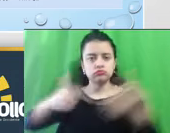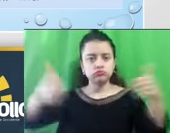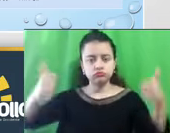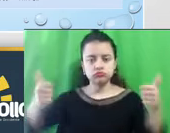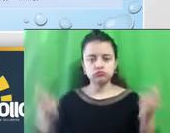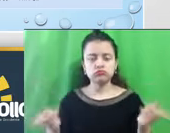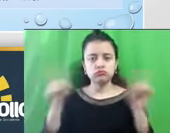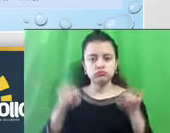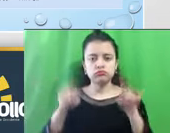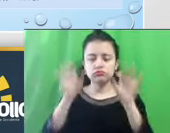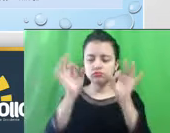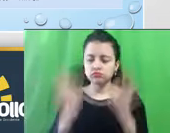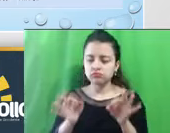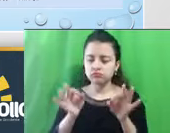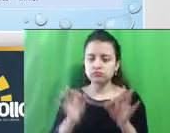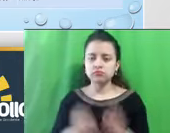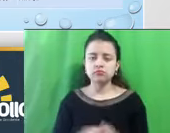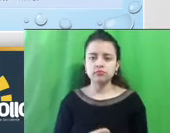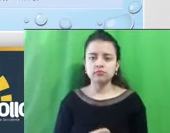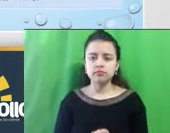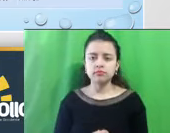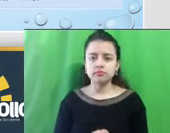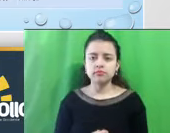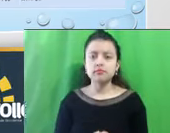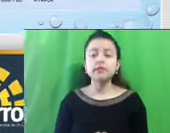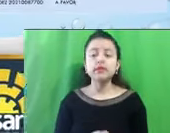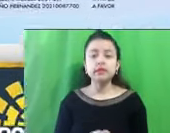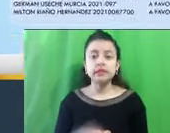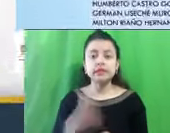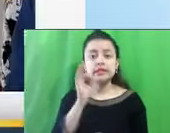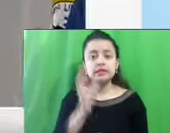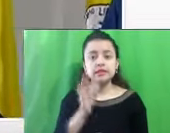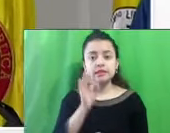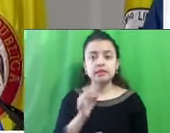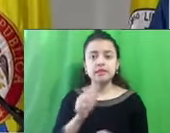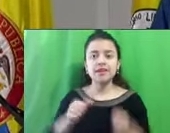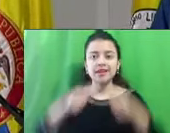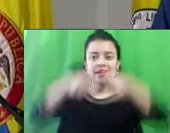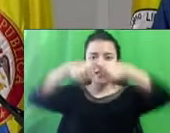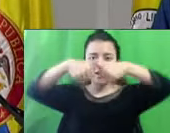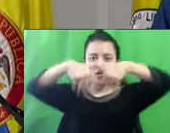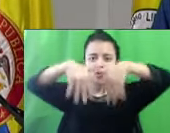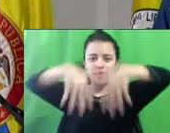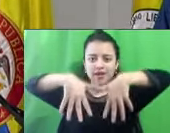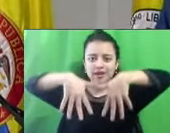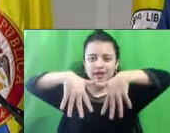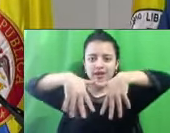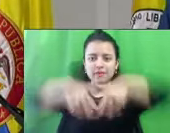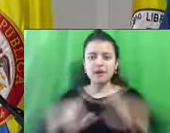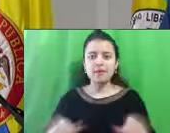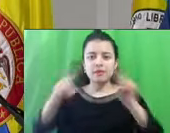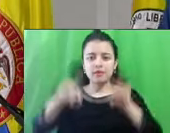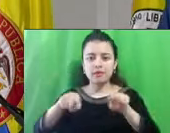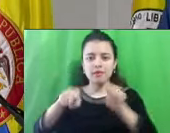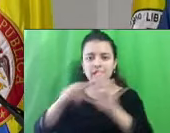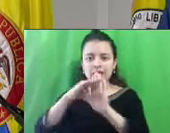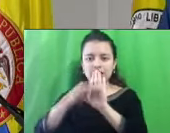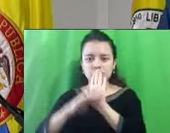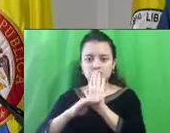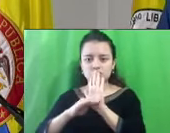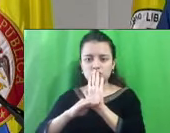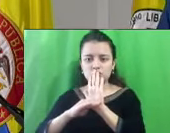empresa. También hace una actualización del normograma, que es donde encontramos todas las normas que rigen la empresa. Actualizamos y